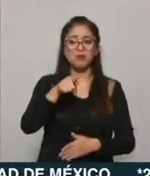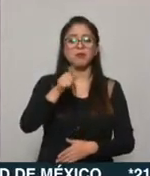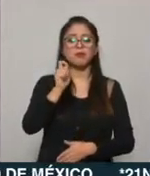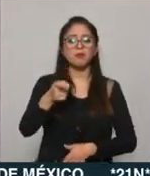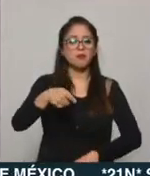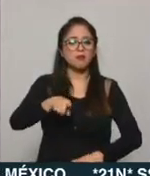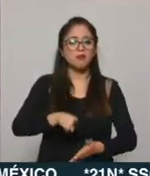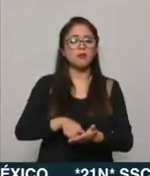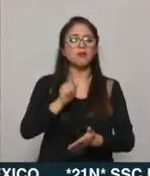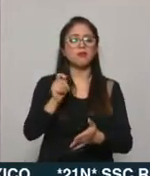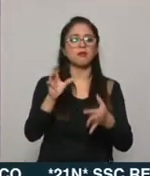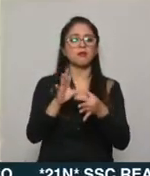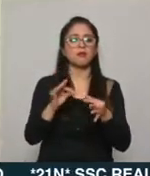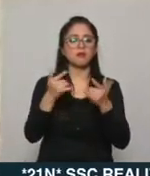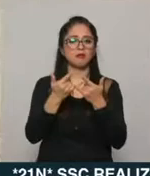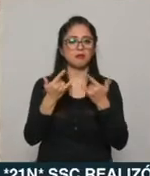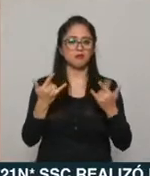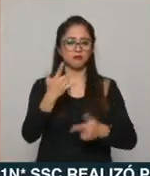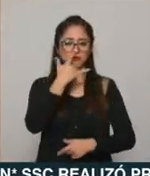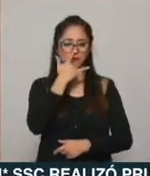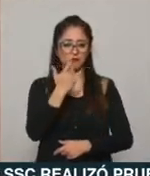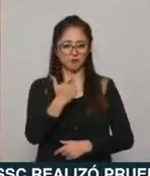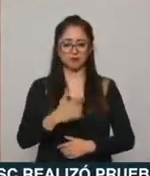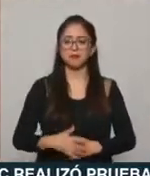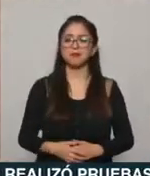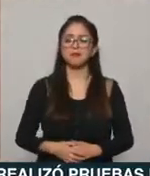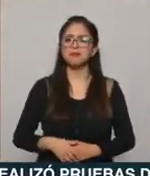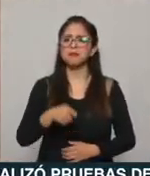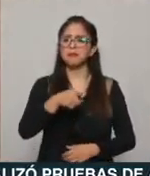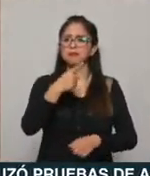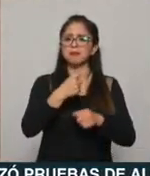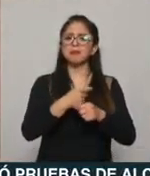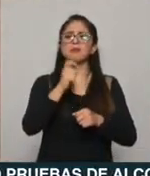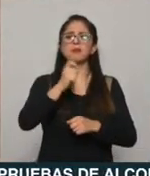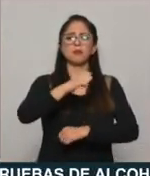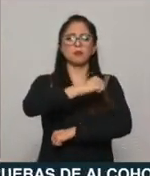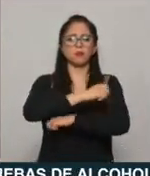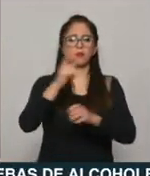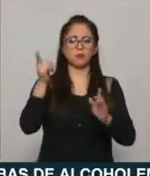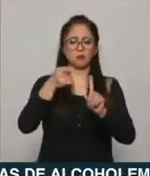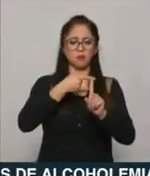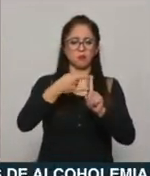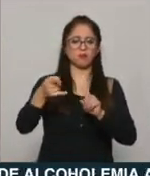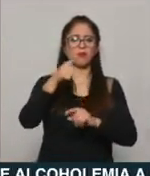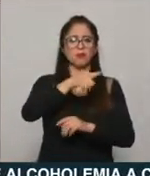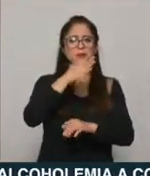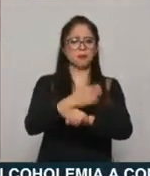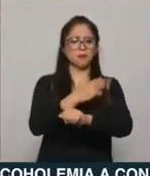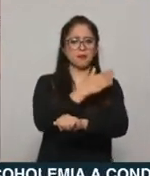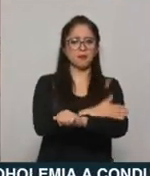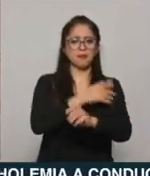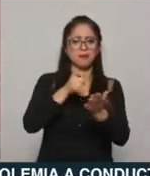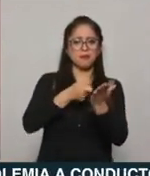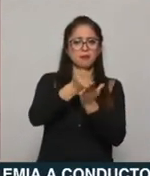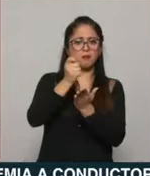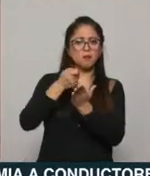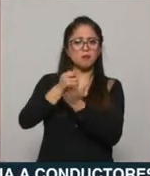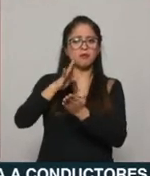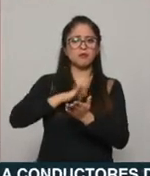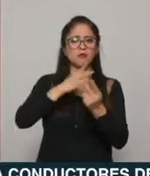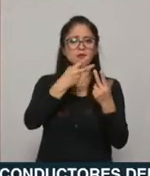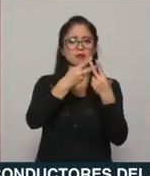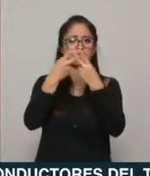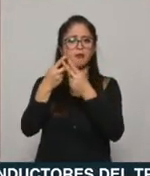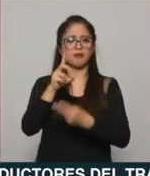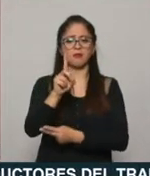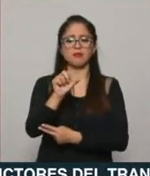una singular historia. El primer indicio se encuentra en las puertas de madera labrada, que en su parte superior tienen tallada una estrella de David,